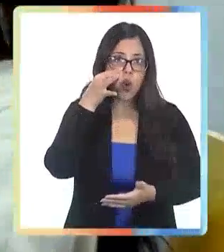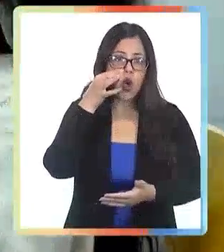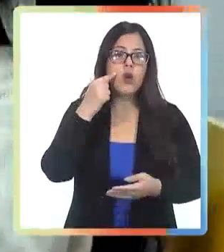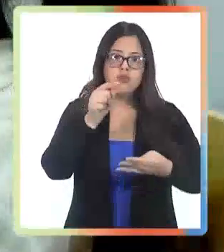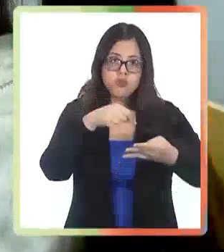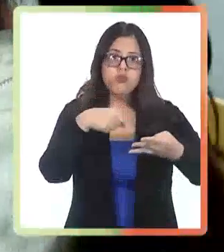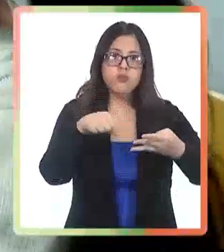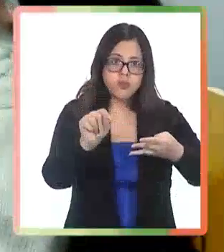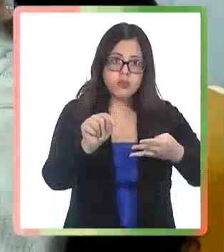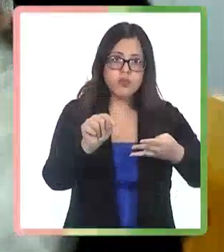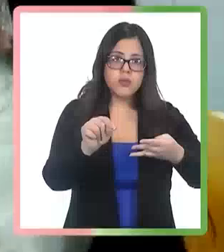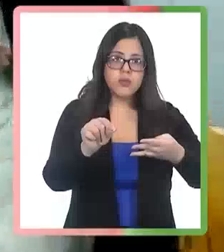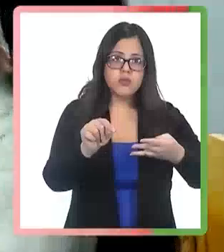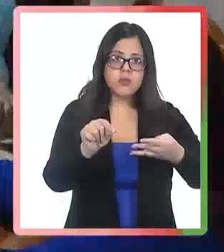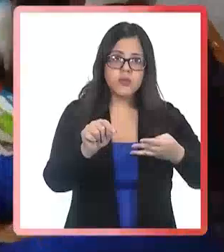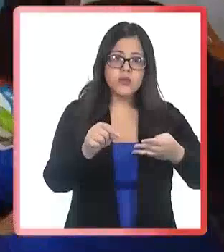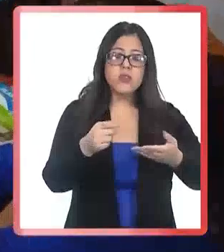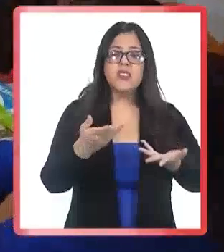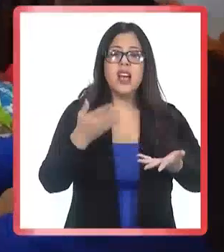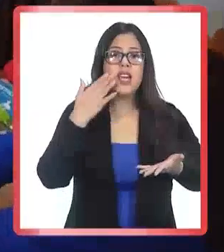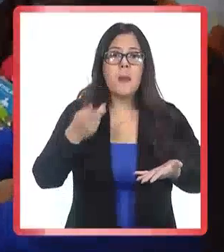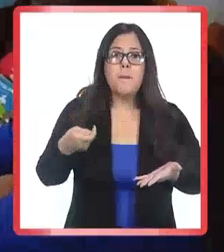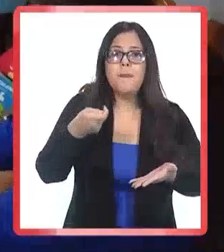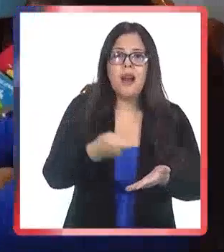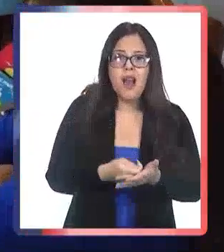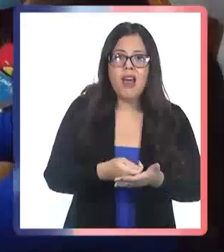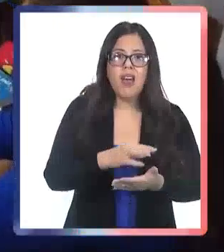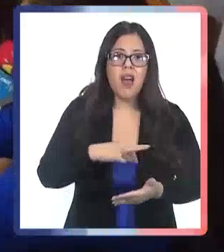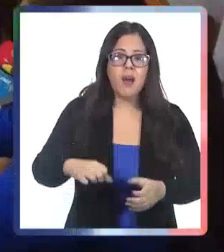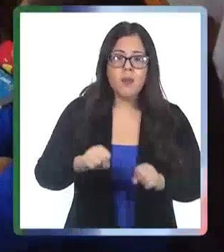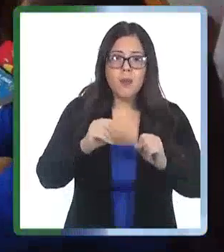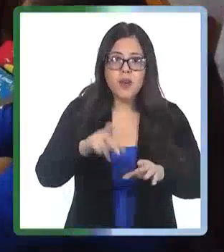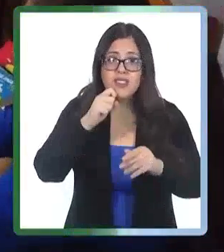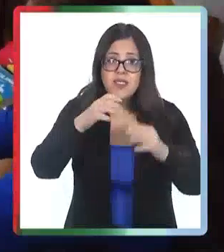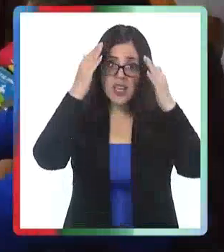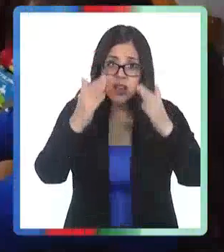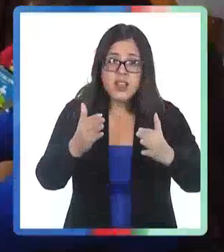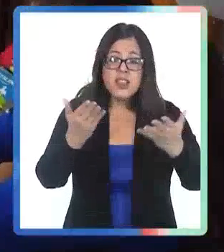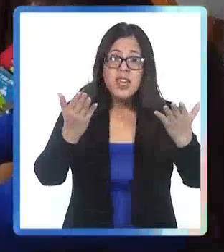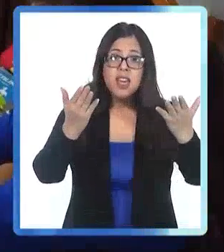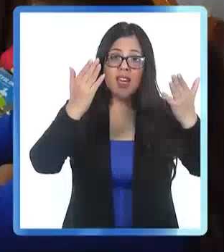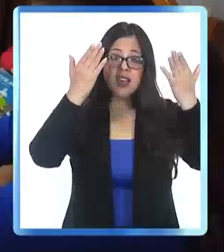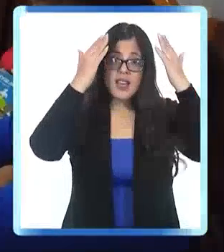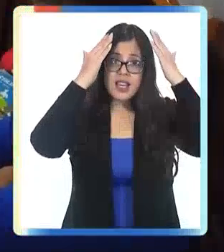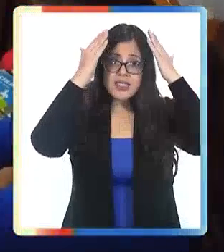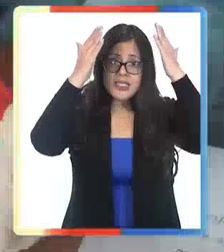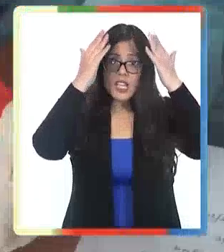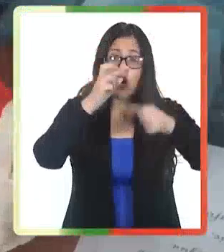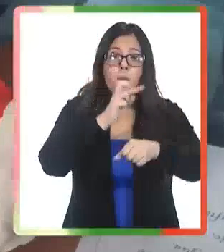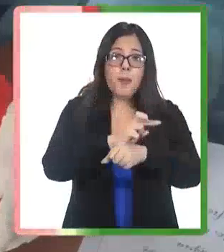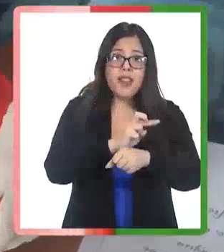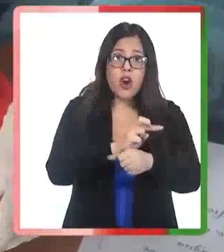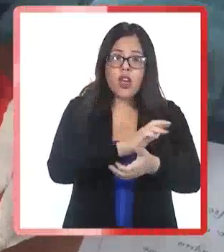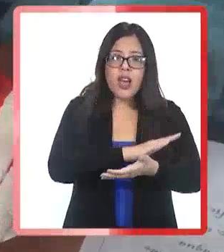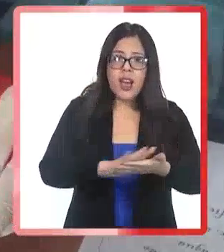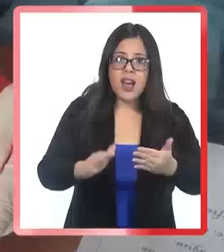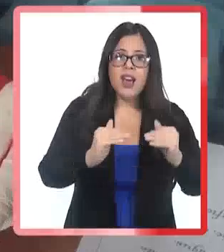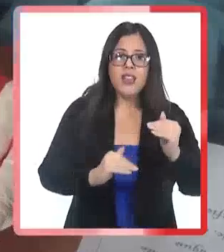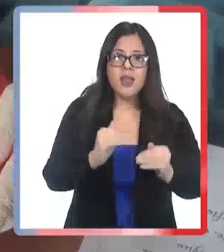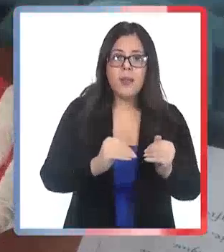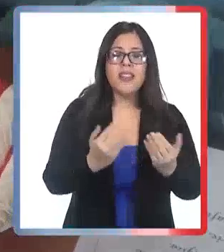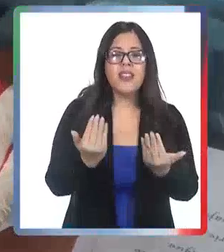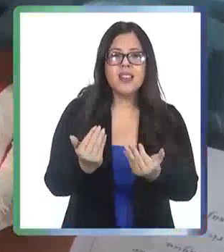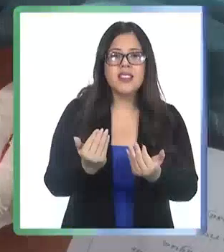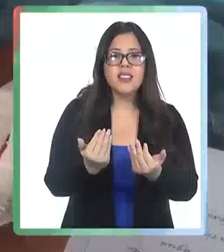lucro, reconocida y subvencionada por el Ministerio de Educación, que entrega atención psicopedagógica gratuita, acorde a las